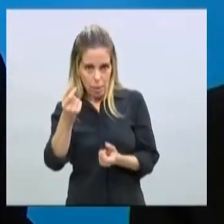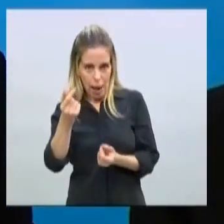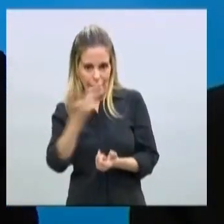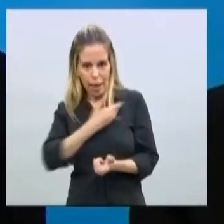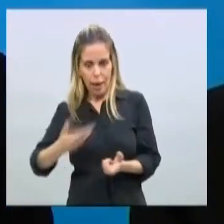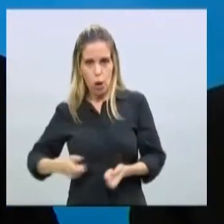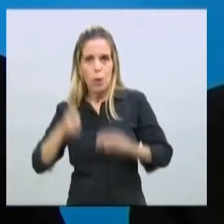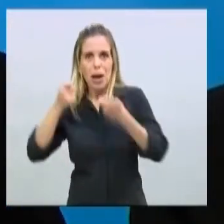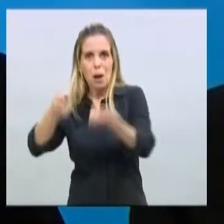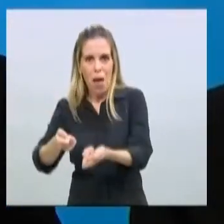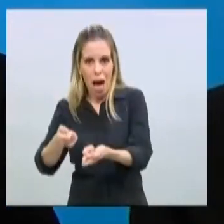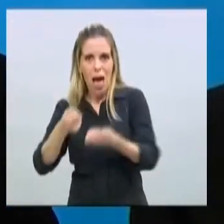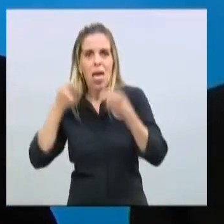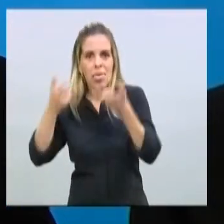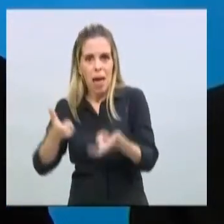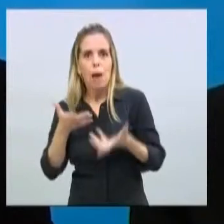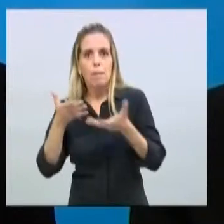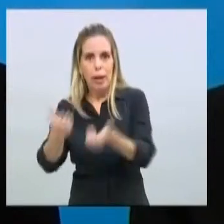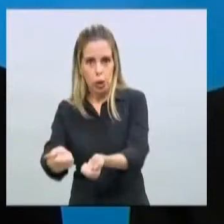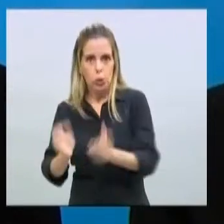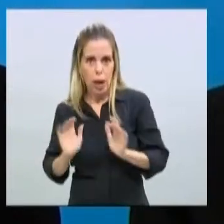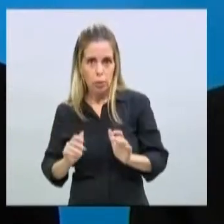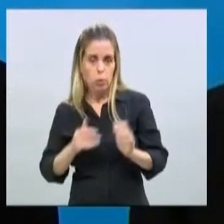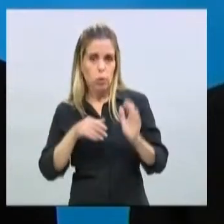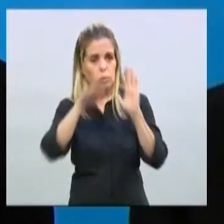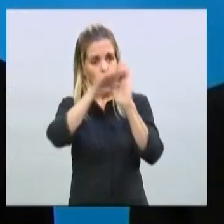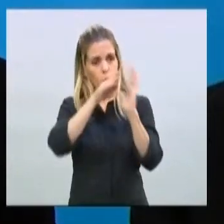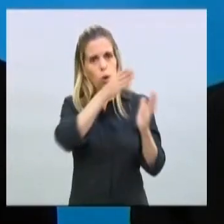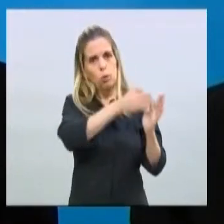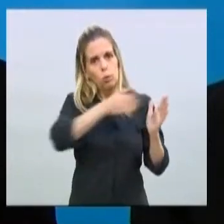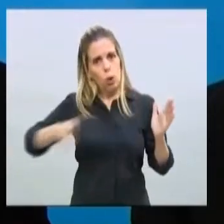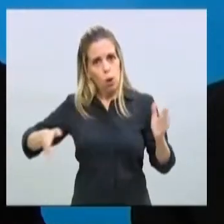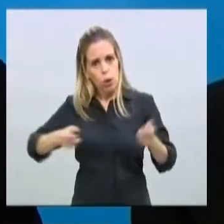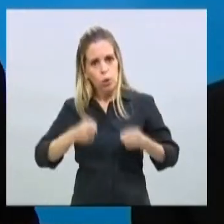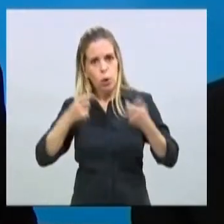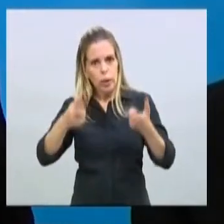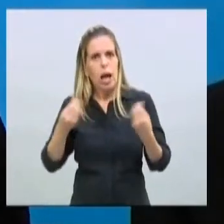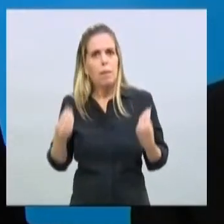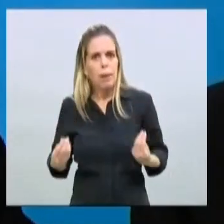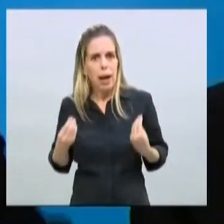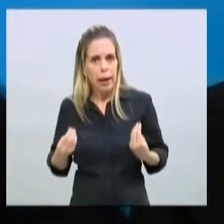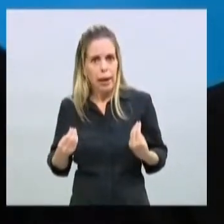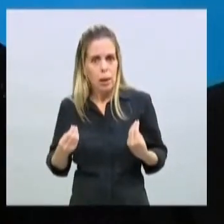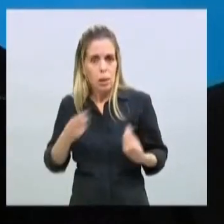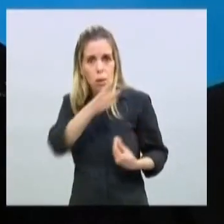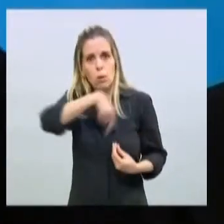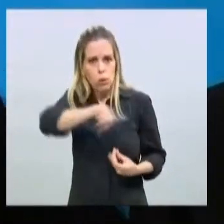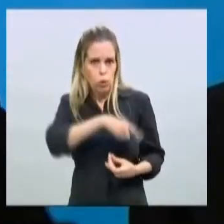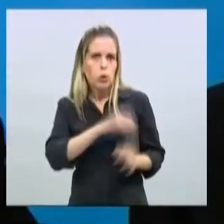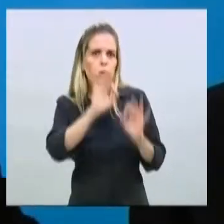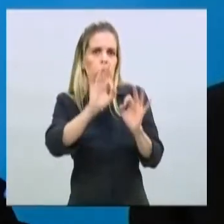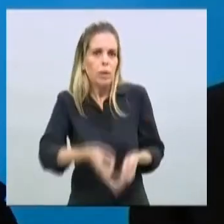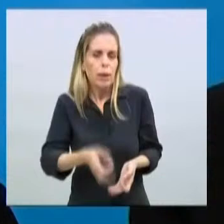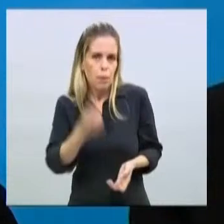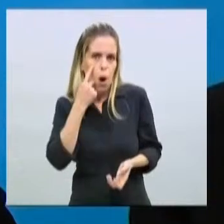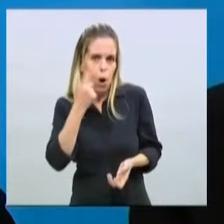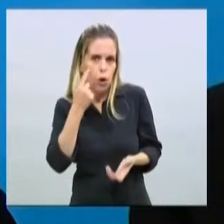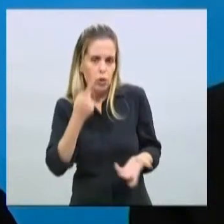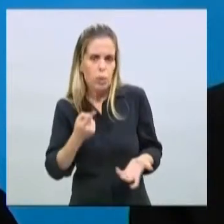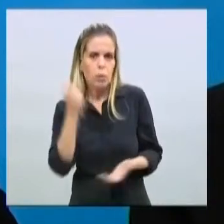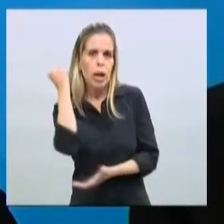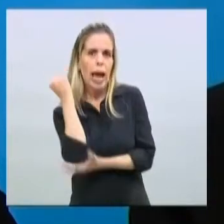Digo que todo esto lo estamos haciendo básicamente porque conocemos el problema que la